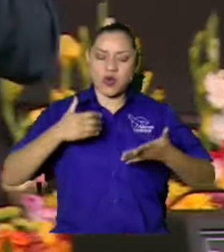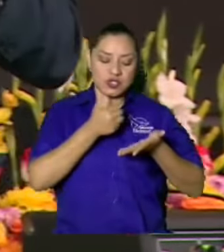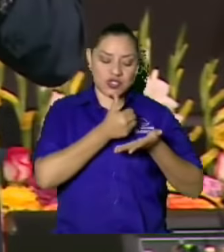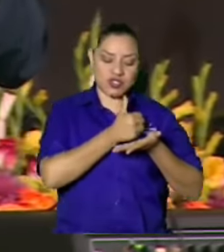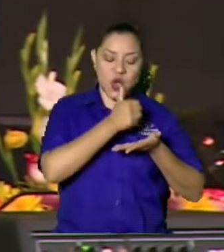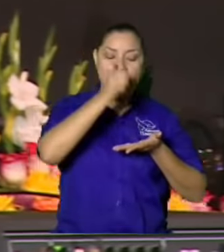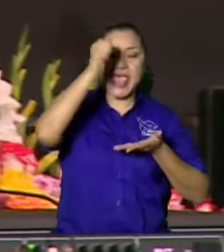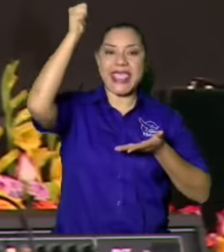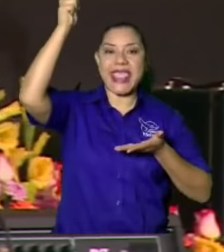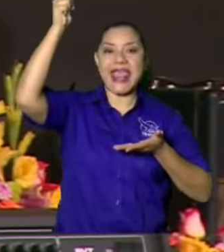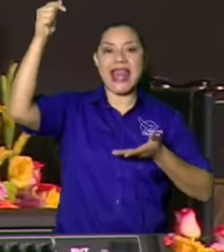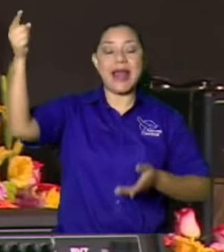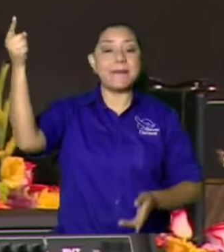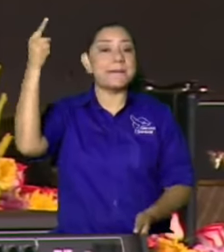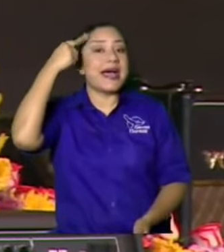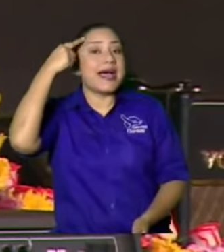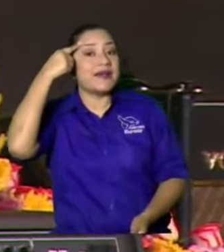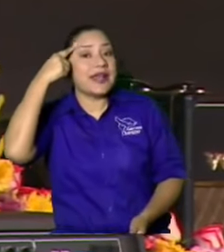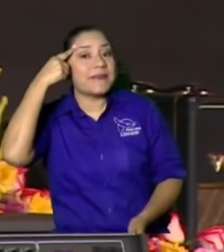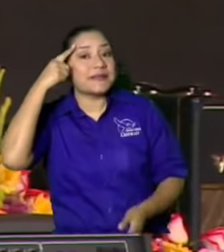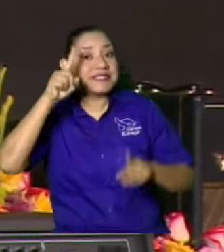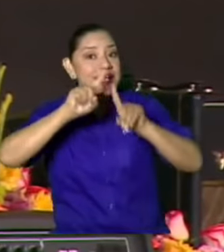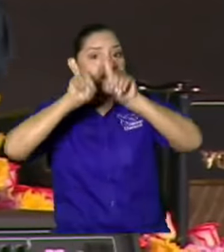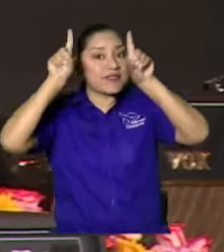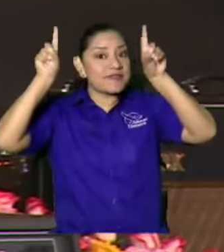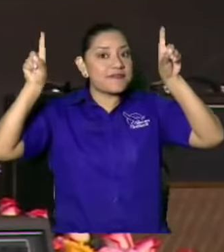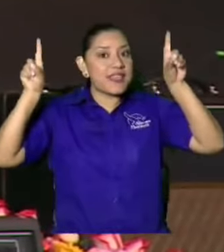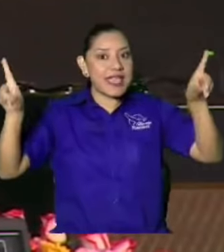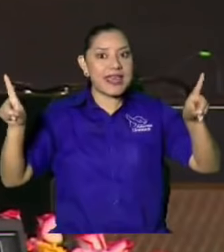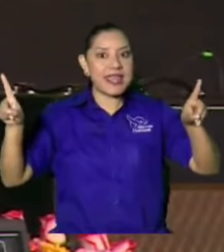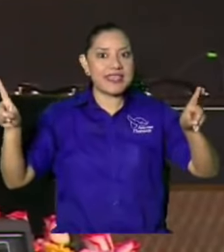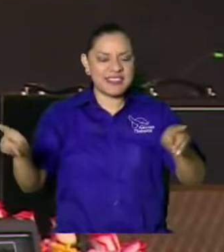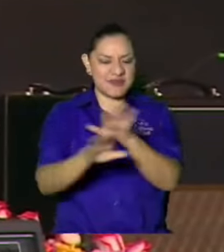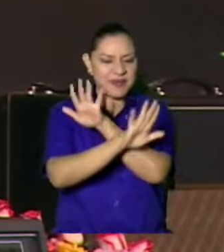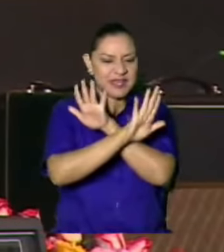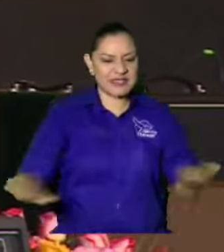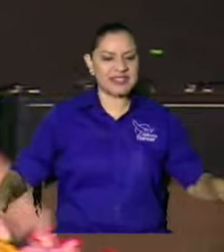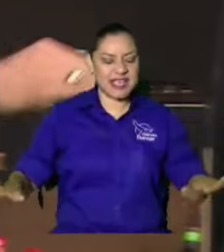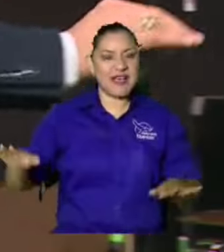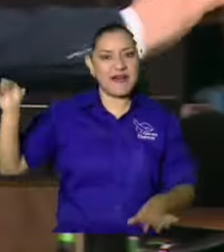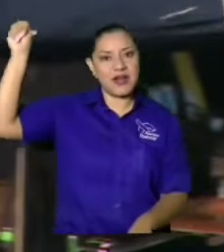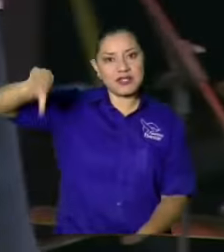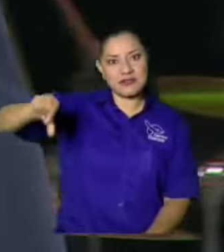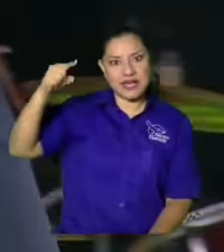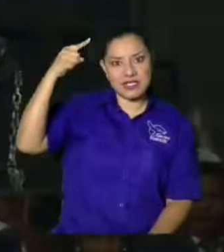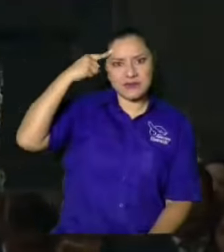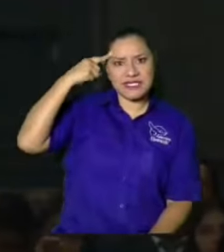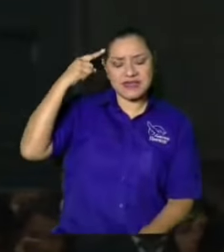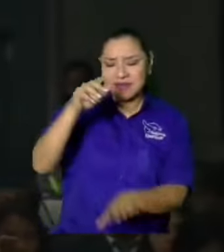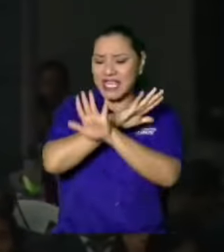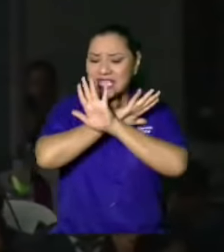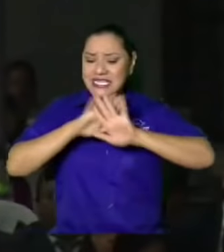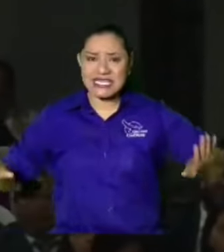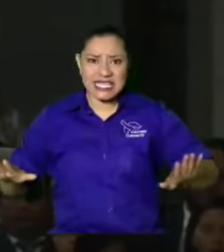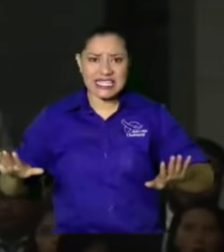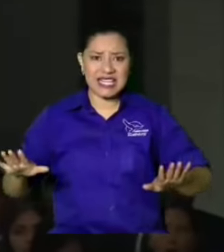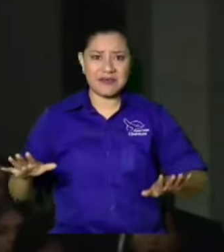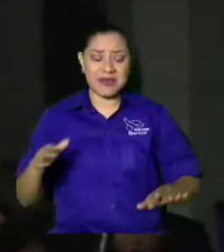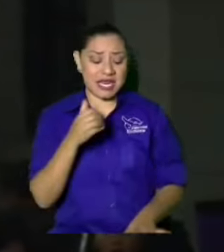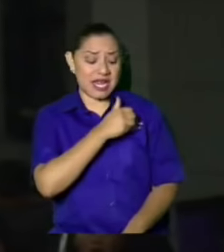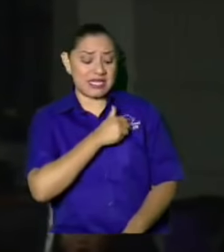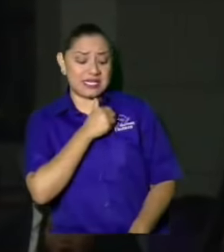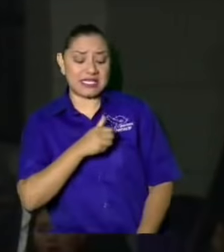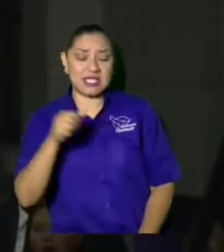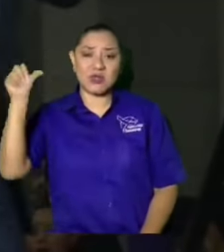pensar, hermano amado, completamente diferente. Se acaban aquellos malos pensamientos, se acaban aquellas malas